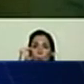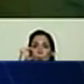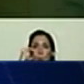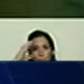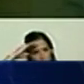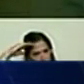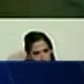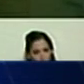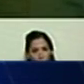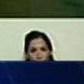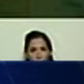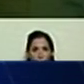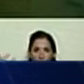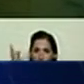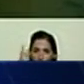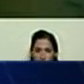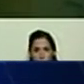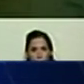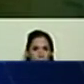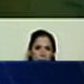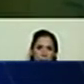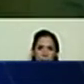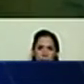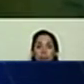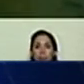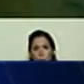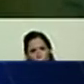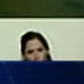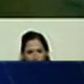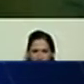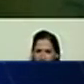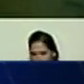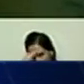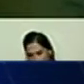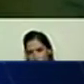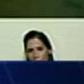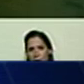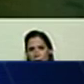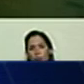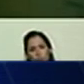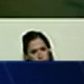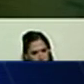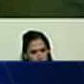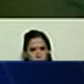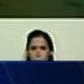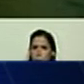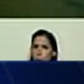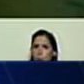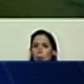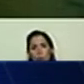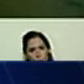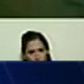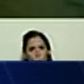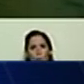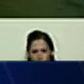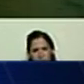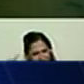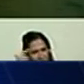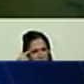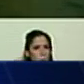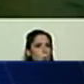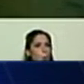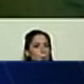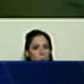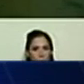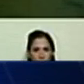institución. Exigimos respeto y lo hacemos con dignidad, porque tenemos con qué. Exigimos